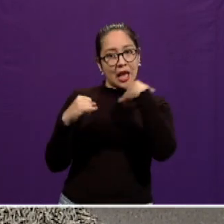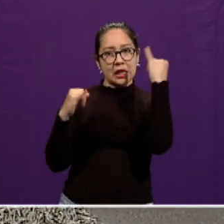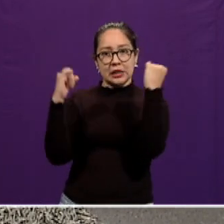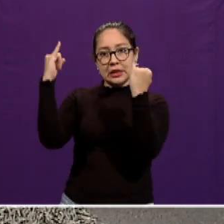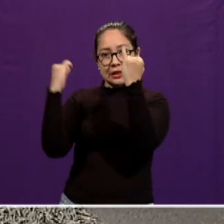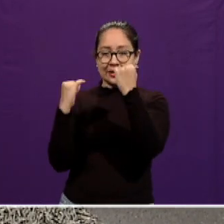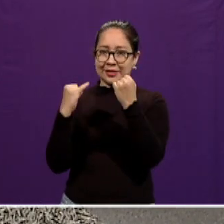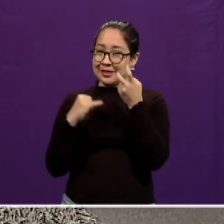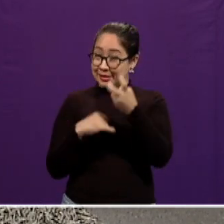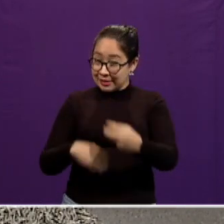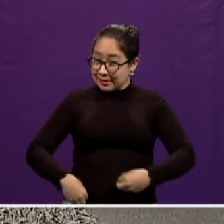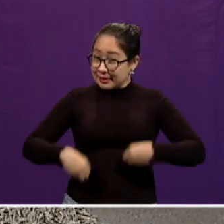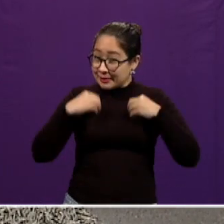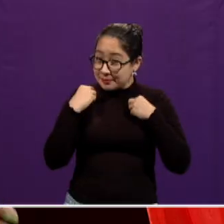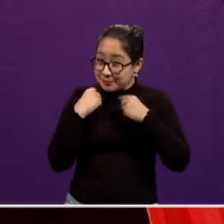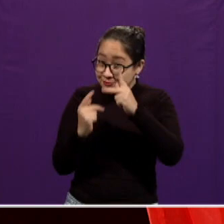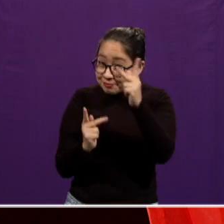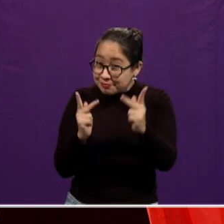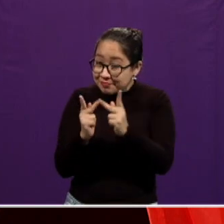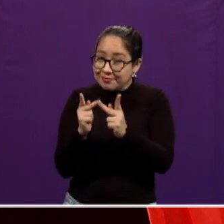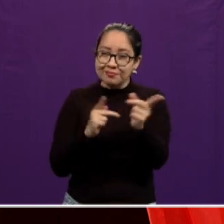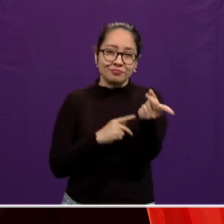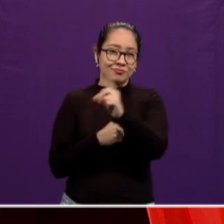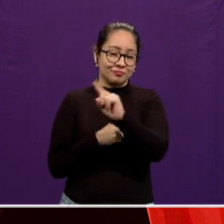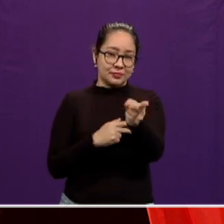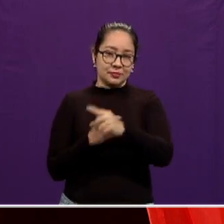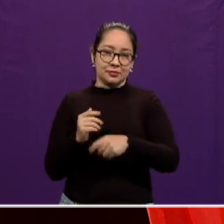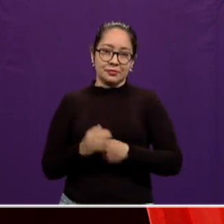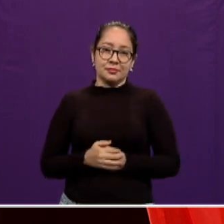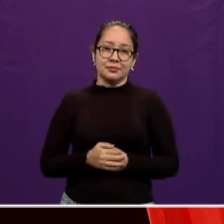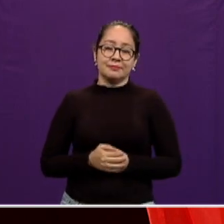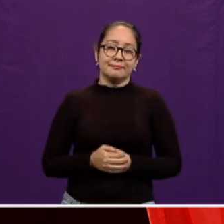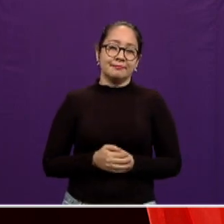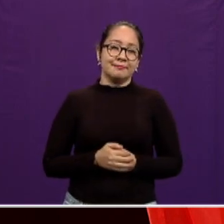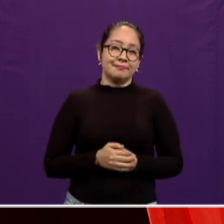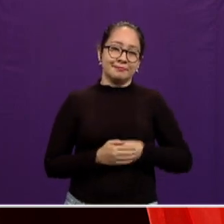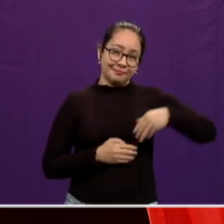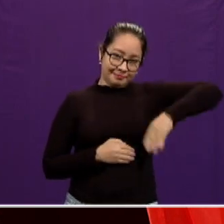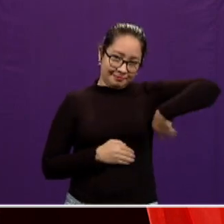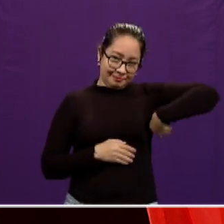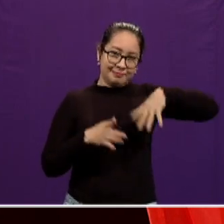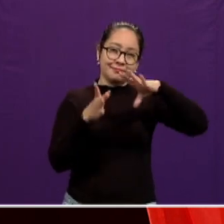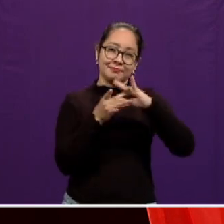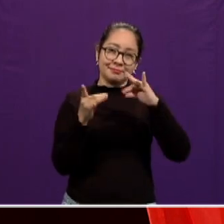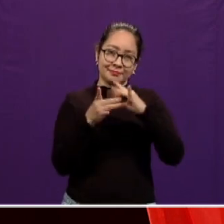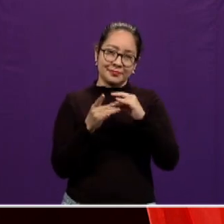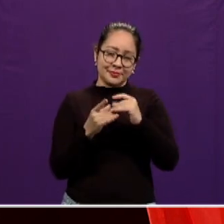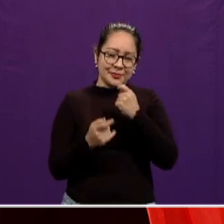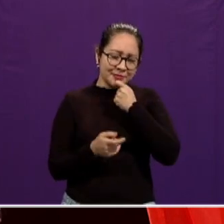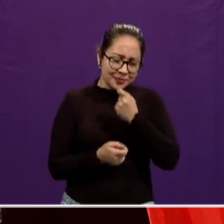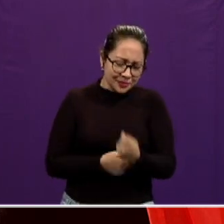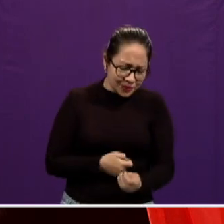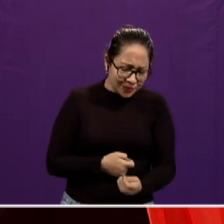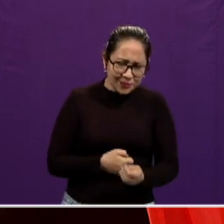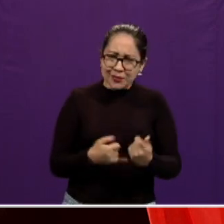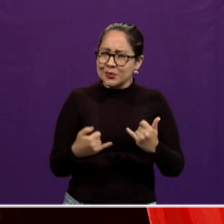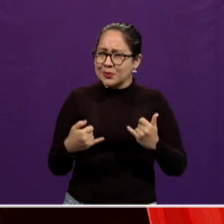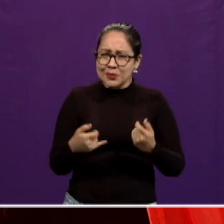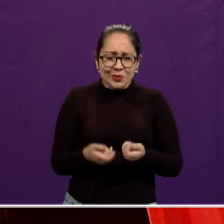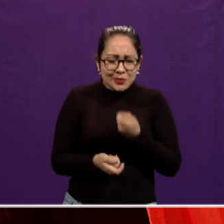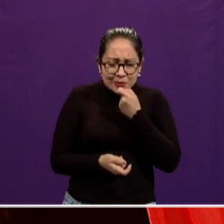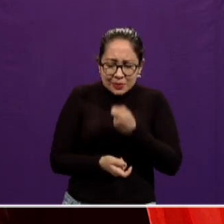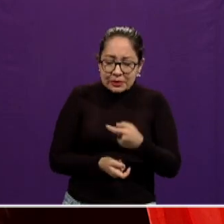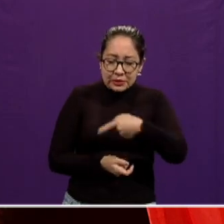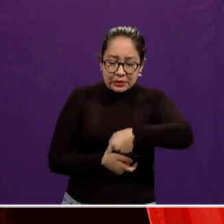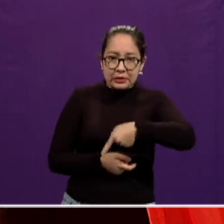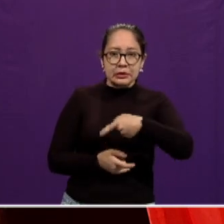Ahí en ese caso, por ejemplo, en la infancia, hablando de estos primeros años que son cruciales para el desarrollo de una persona, sea un niño o una niña, en